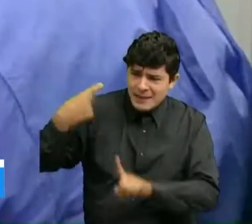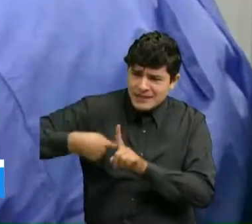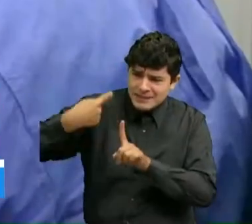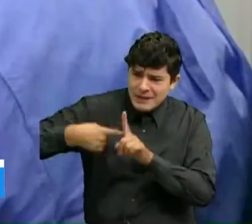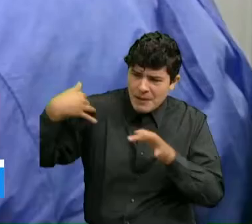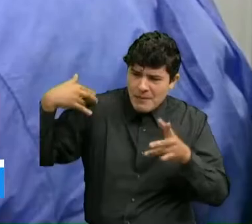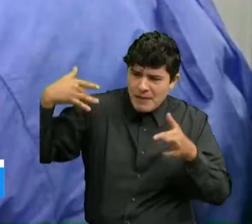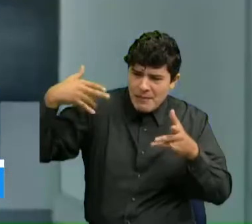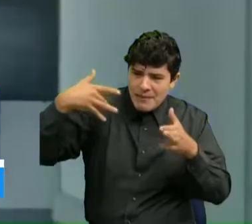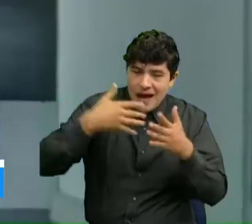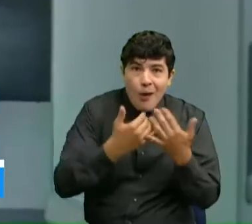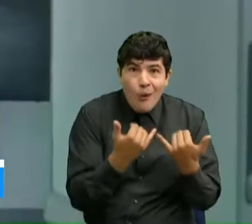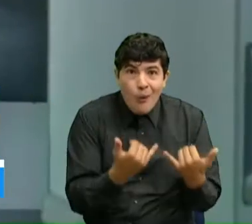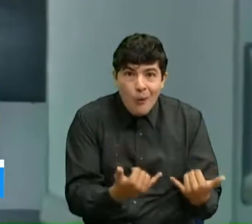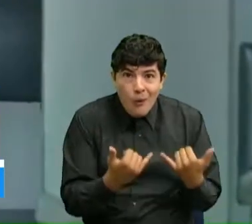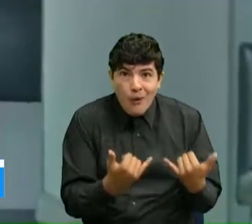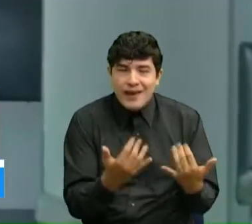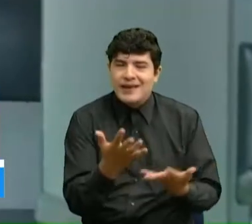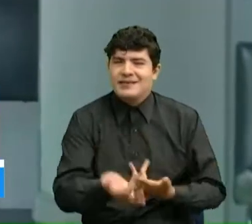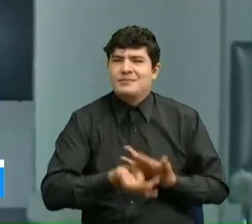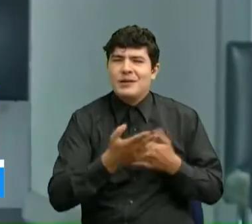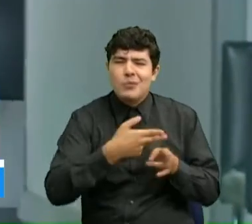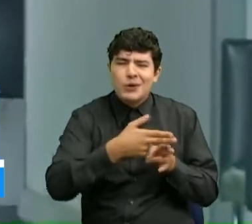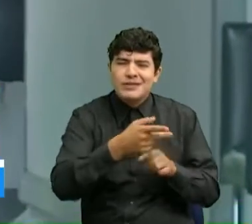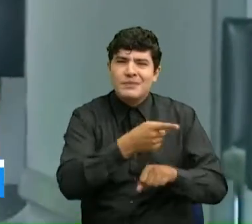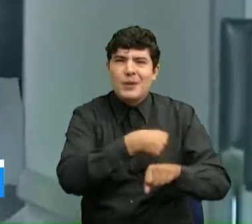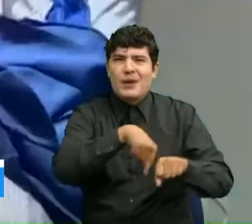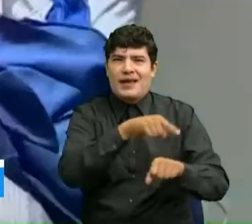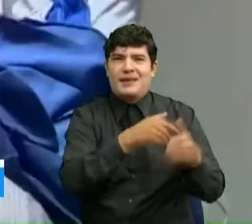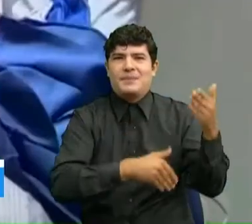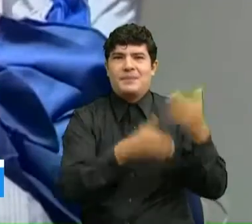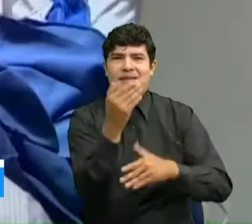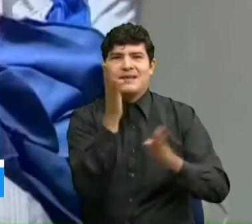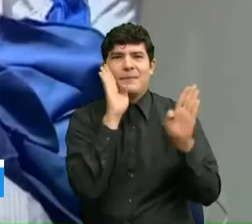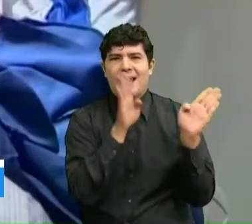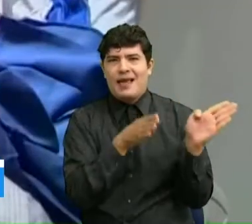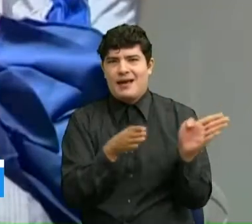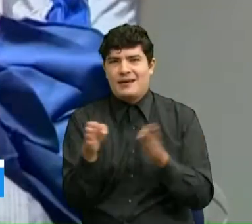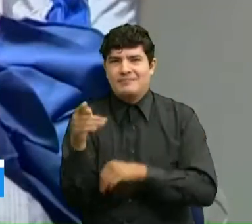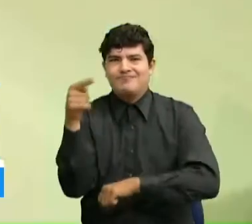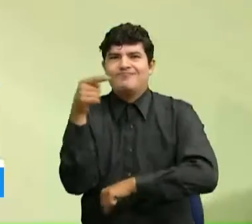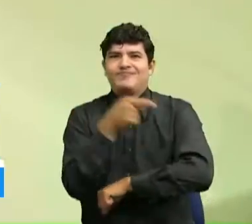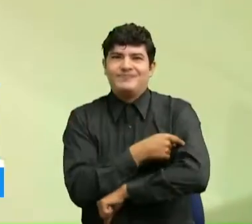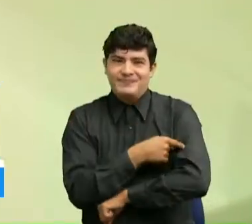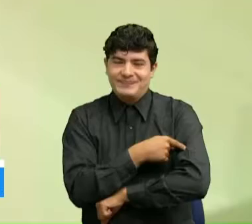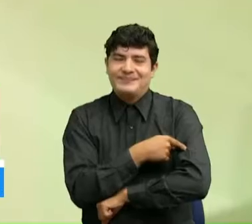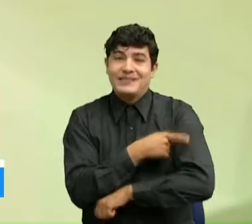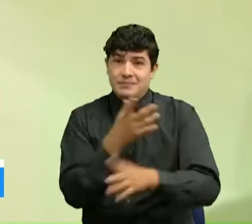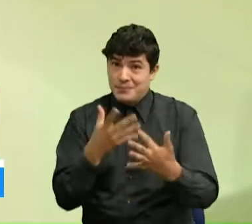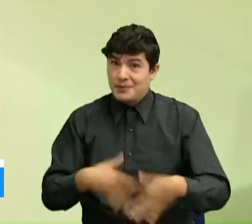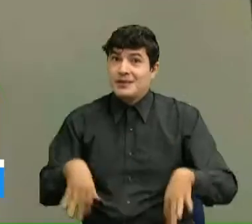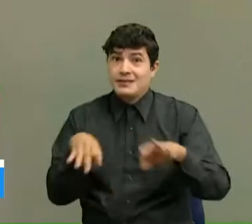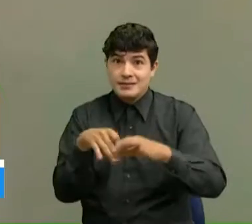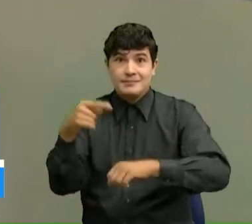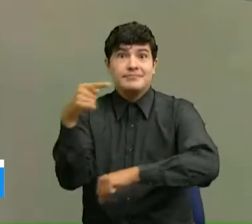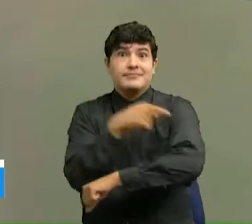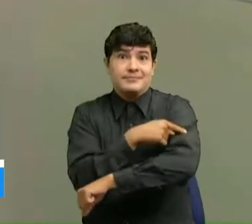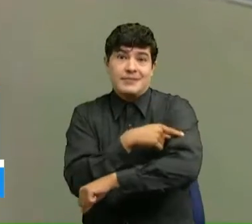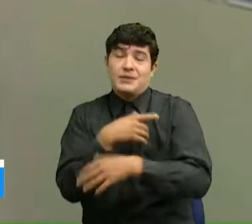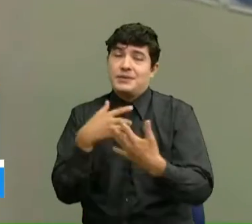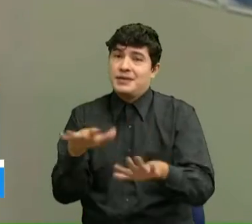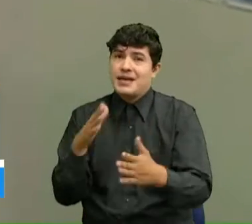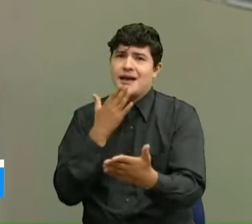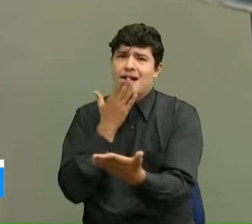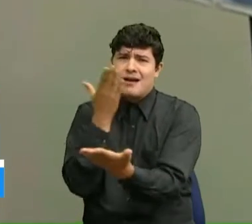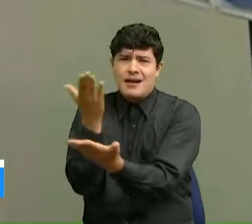con una esperanza a pocas horas que inicien con este plan de inmunización. Que es de importancia el vacunarse. Agradezco